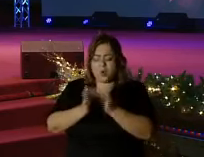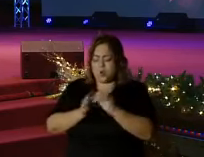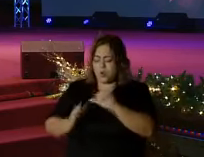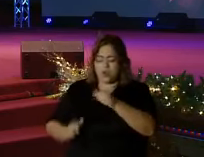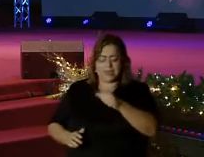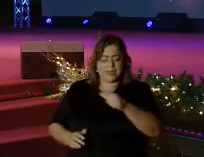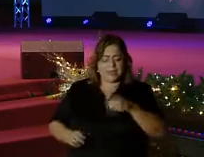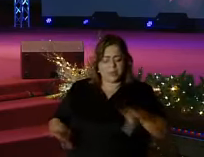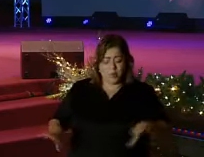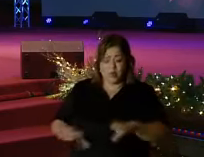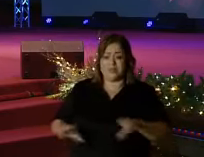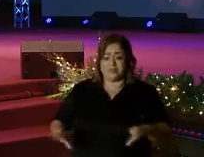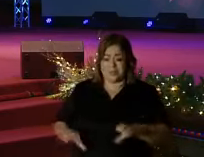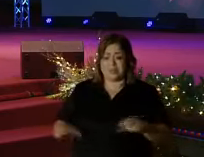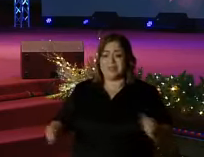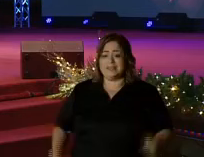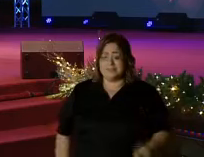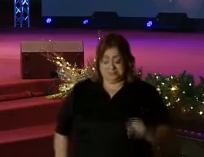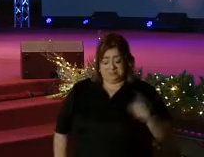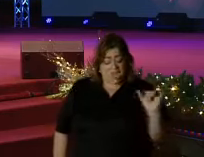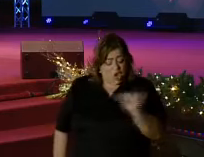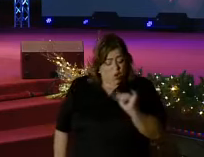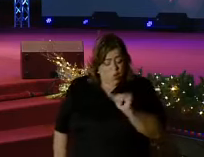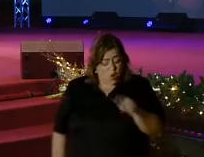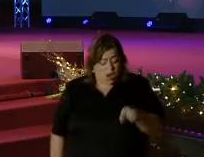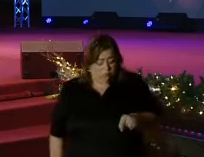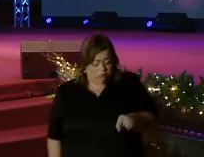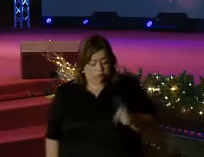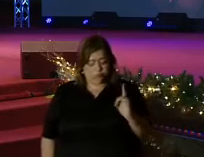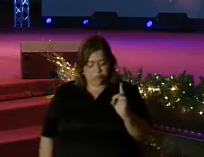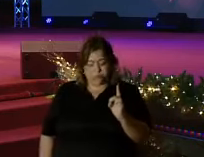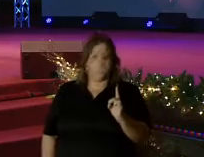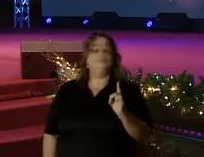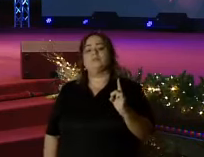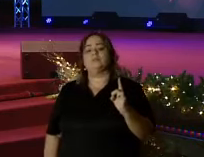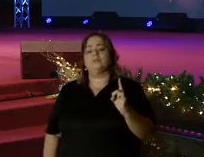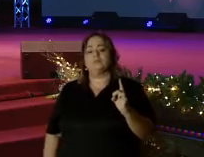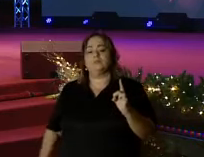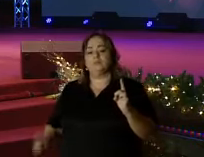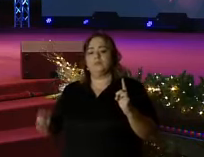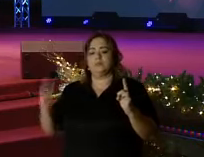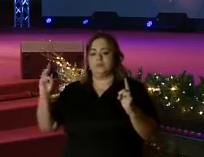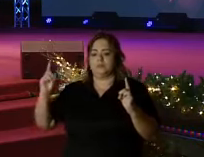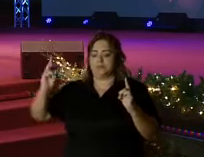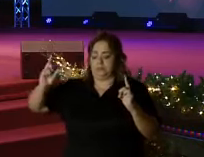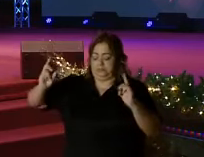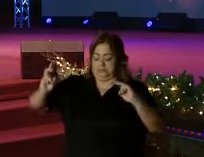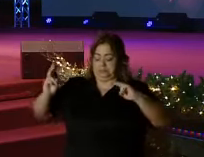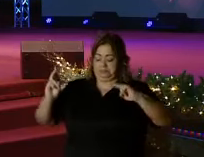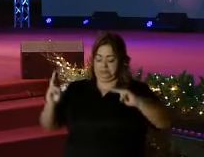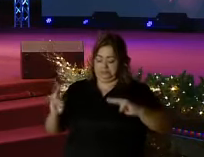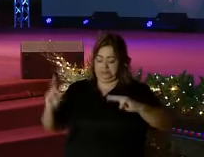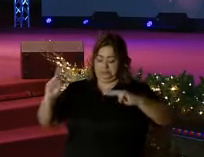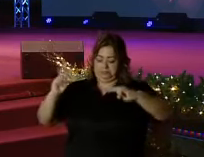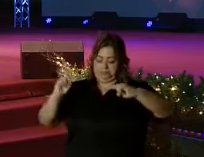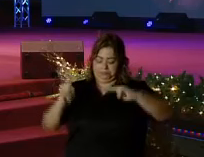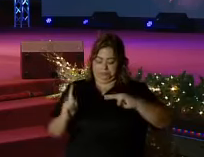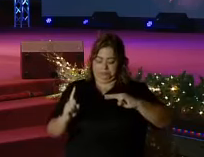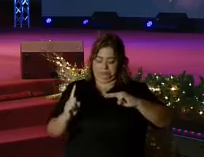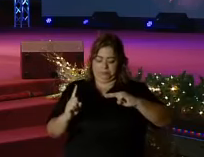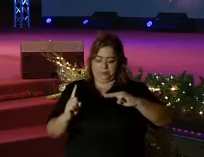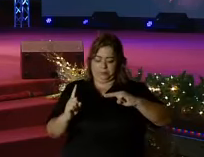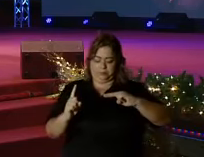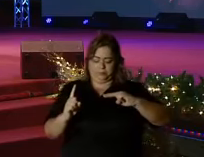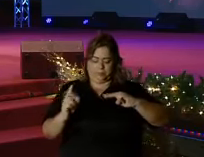hace lo que sea. Pues eso lo hizo él también. Y dice la Biblia, pues Jesús, imagínese, ver